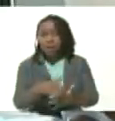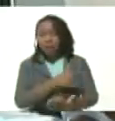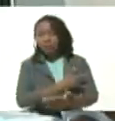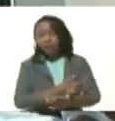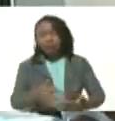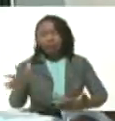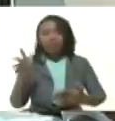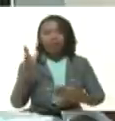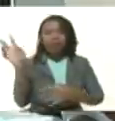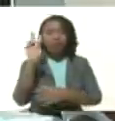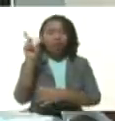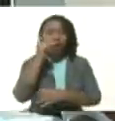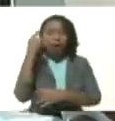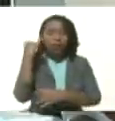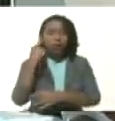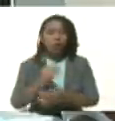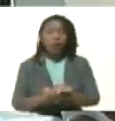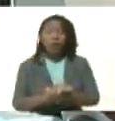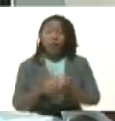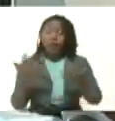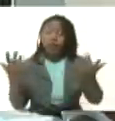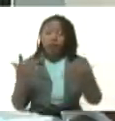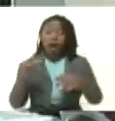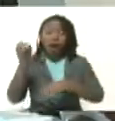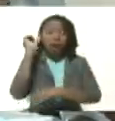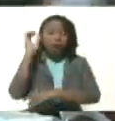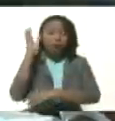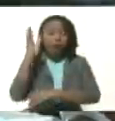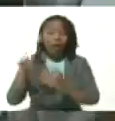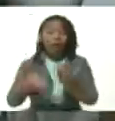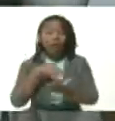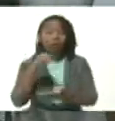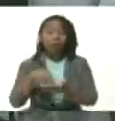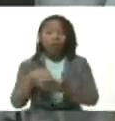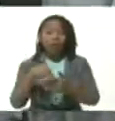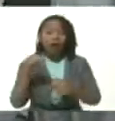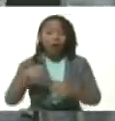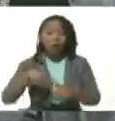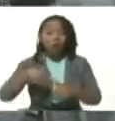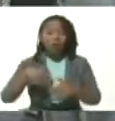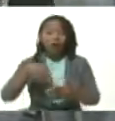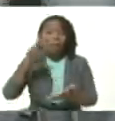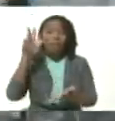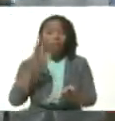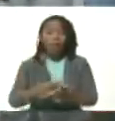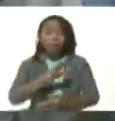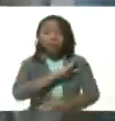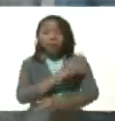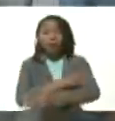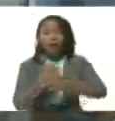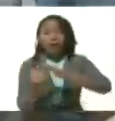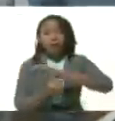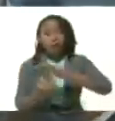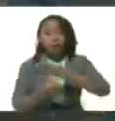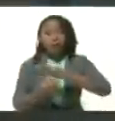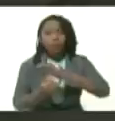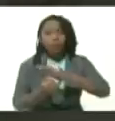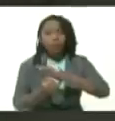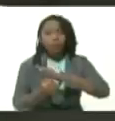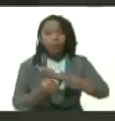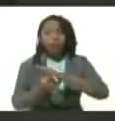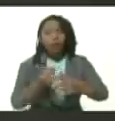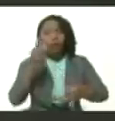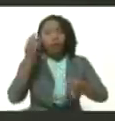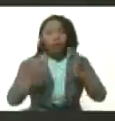venezolanas y venezolanos. Pues la Asamblea Nacional acaba de aprobar un poderoso instrumento jurídico para